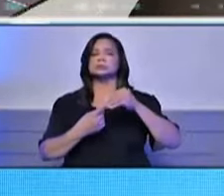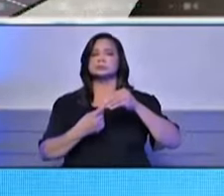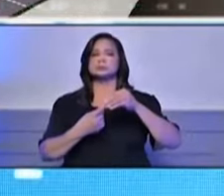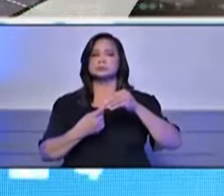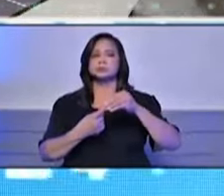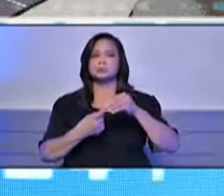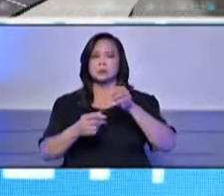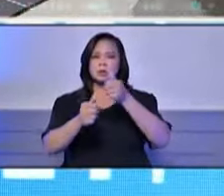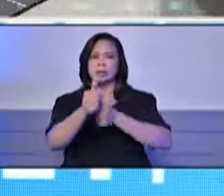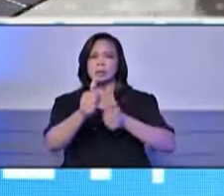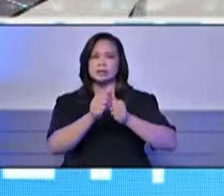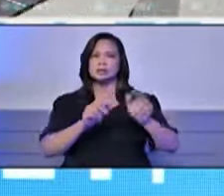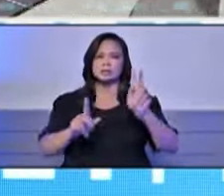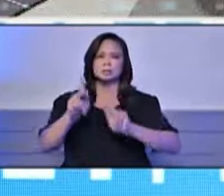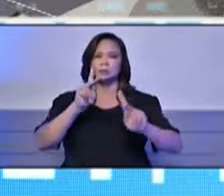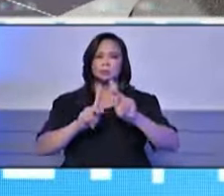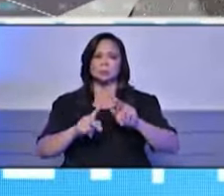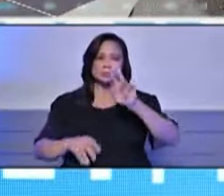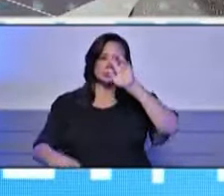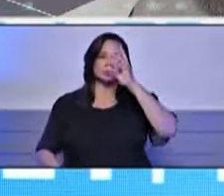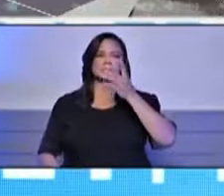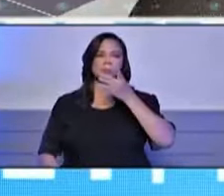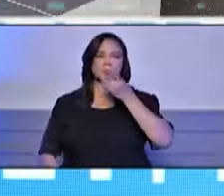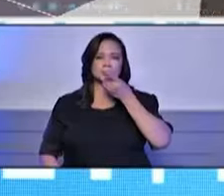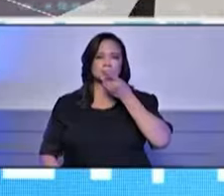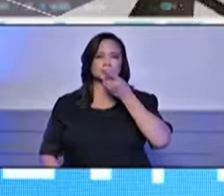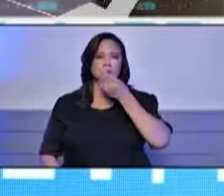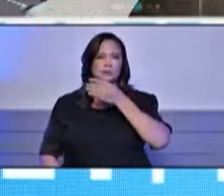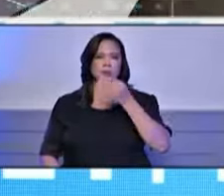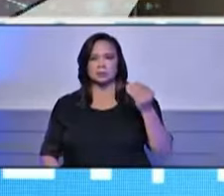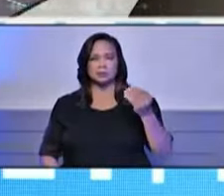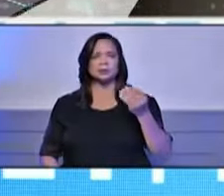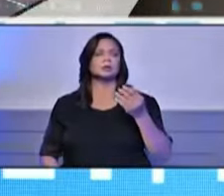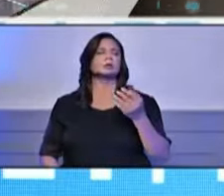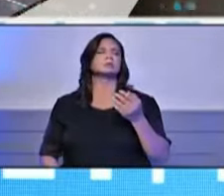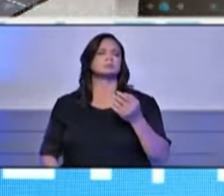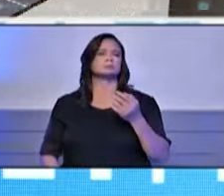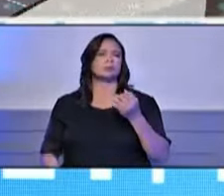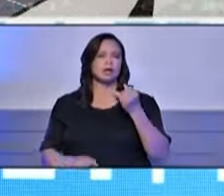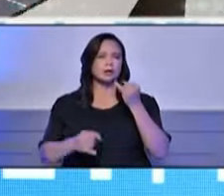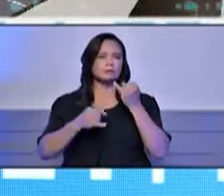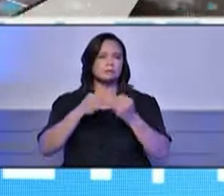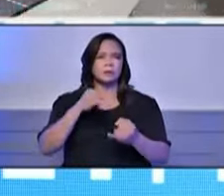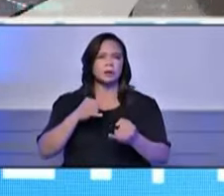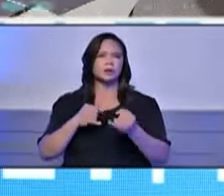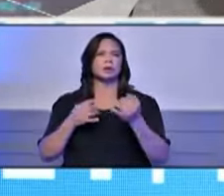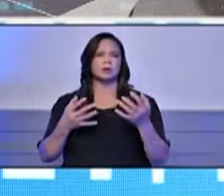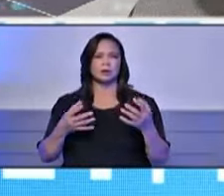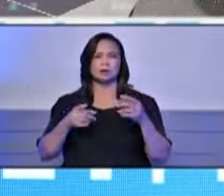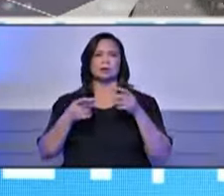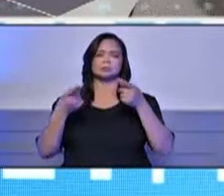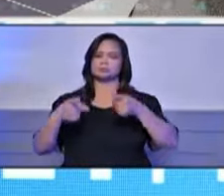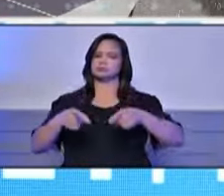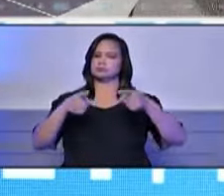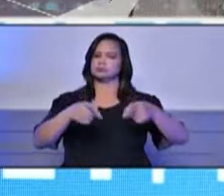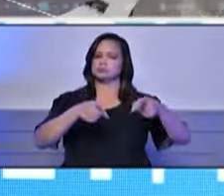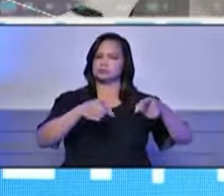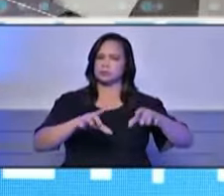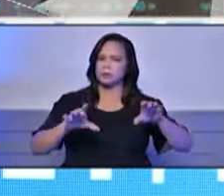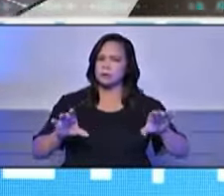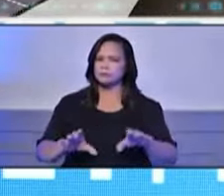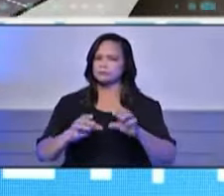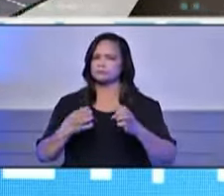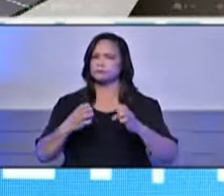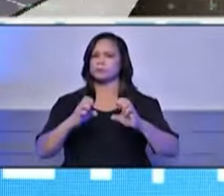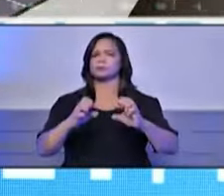como uno de los principales problemas en la mente de los ciudadanos dominicanos Por eso digo Hay que seguir trabajando el tema de la Seguridad